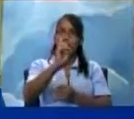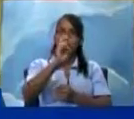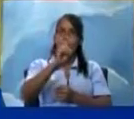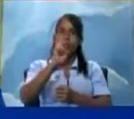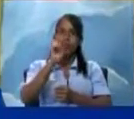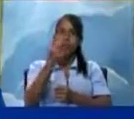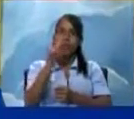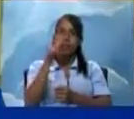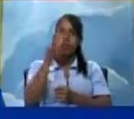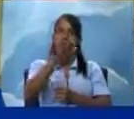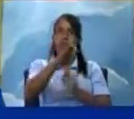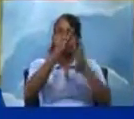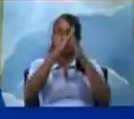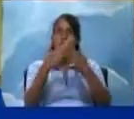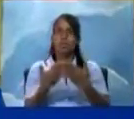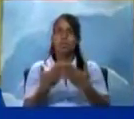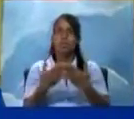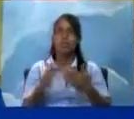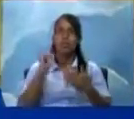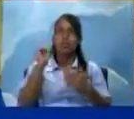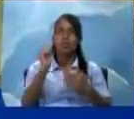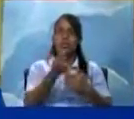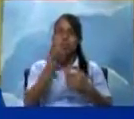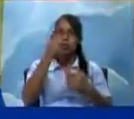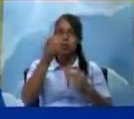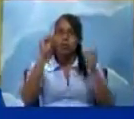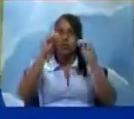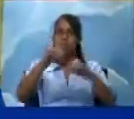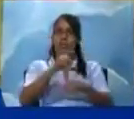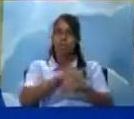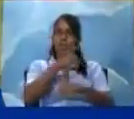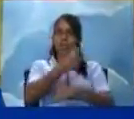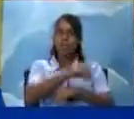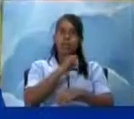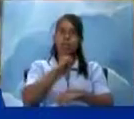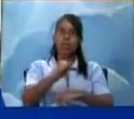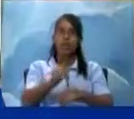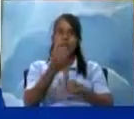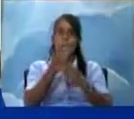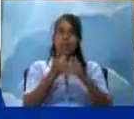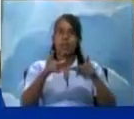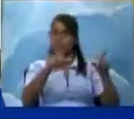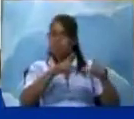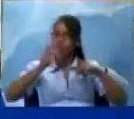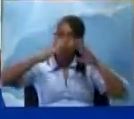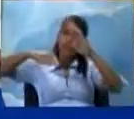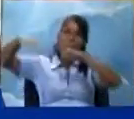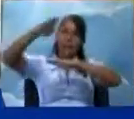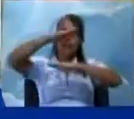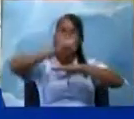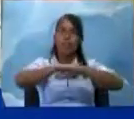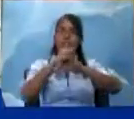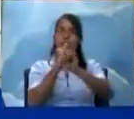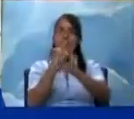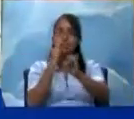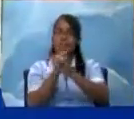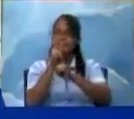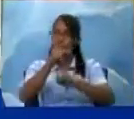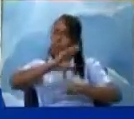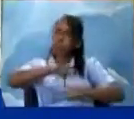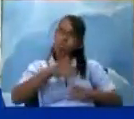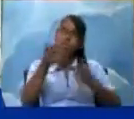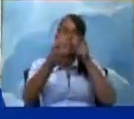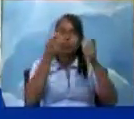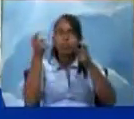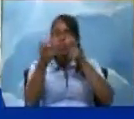www.obraluzdelmundo.org. Allí está la Biblia. Primera opción a la izquierda en la barra superior. Y allí usted puede